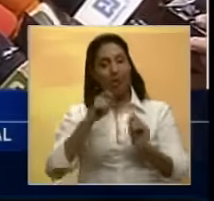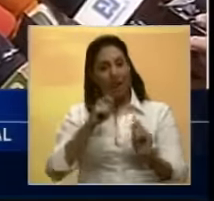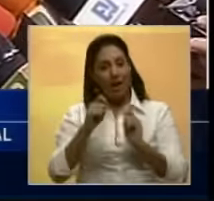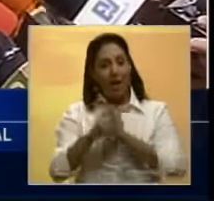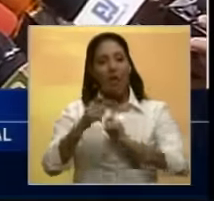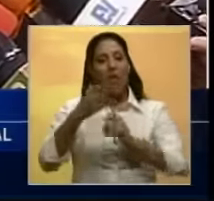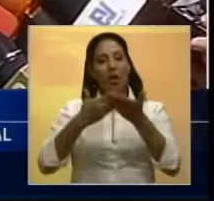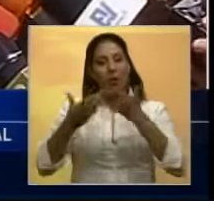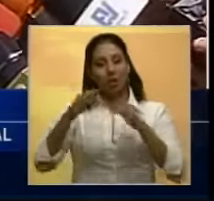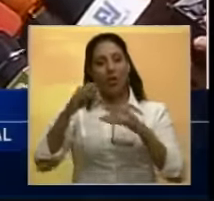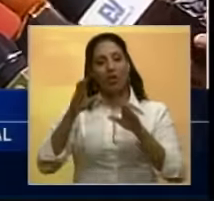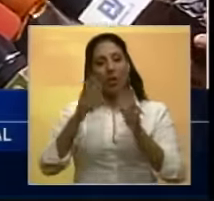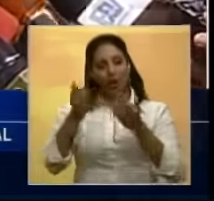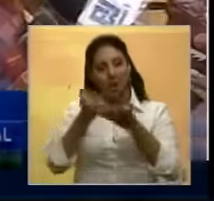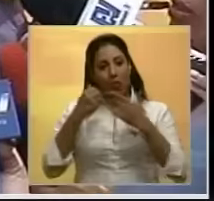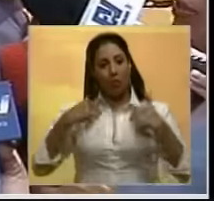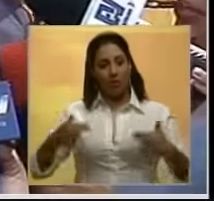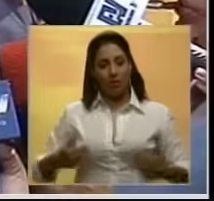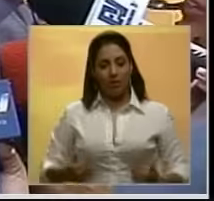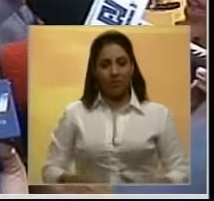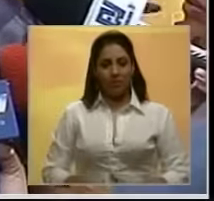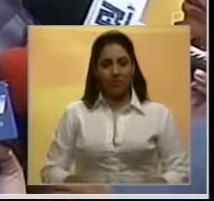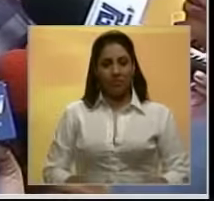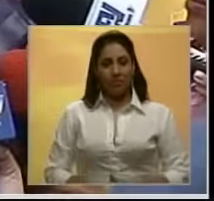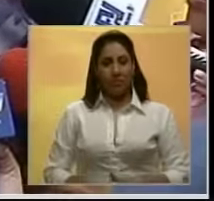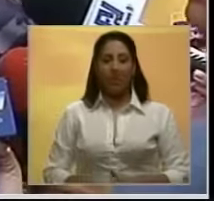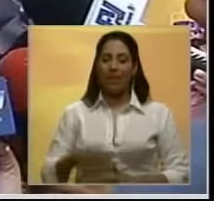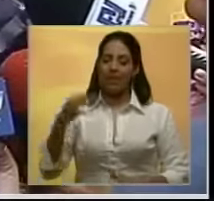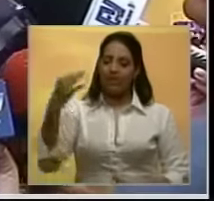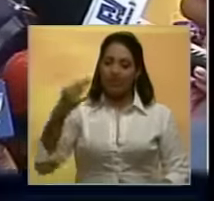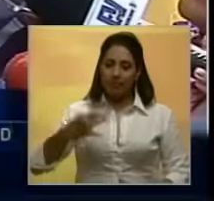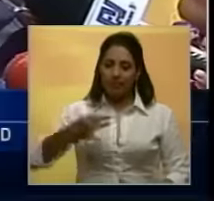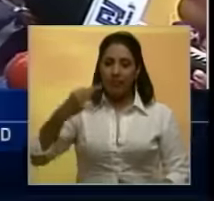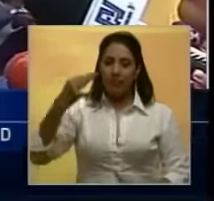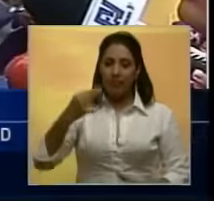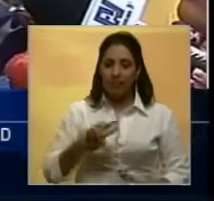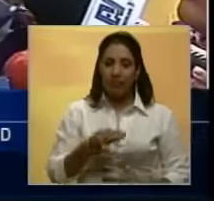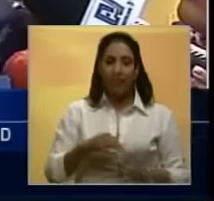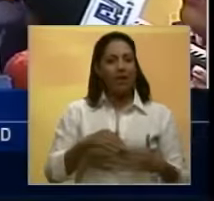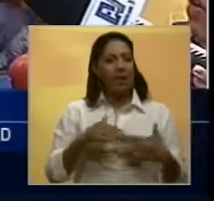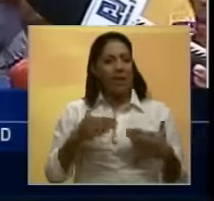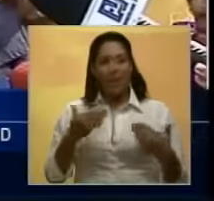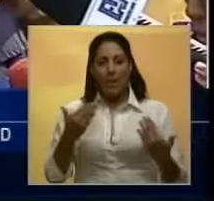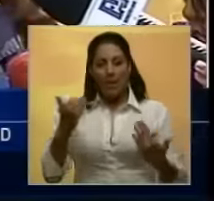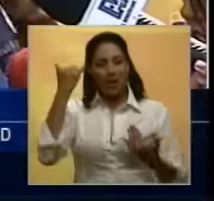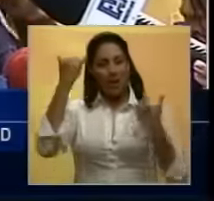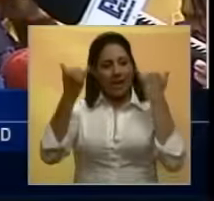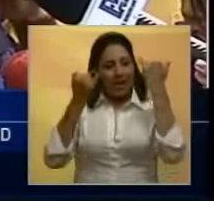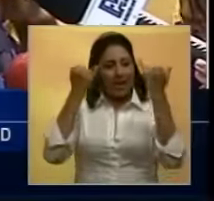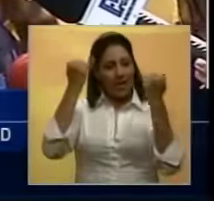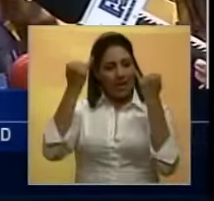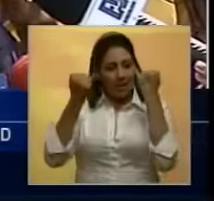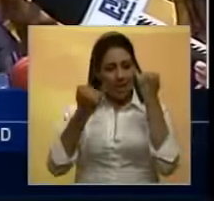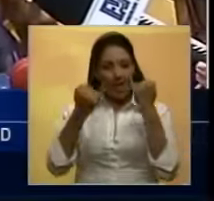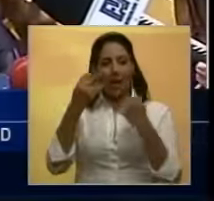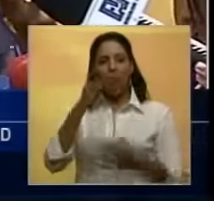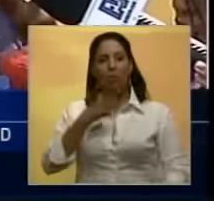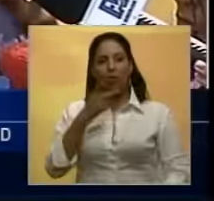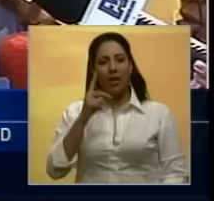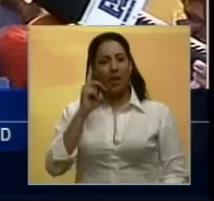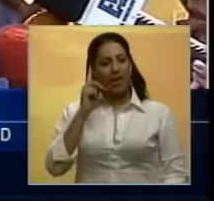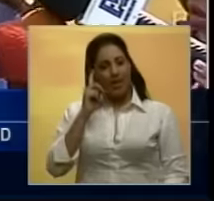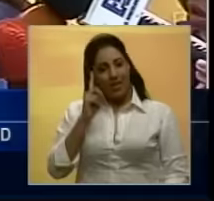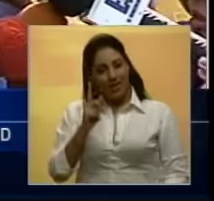reforma económica para el canal humanitario. Siempre, para cualquier iniciativa política, ella debe